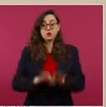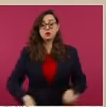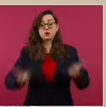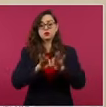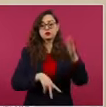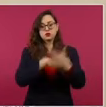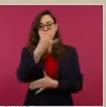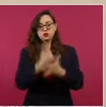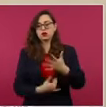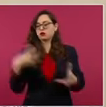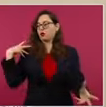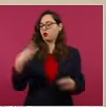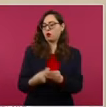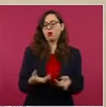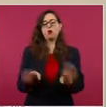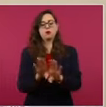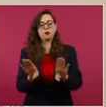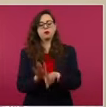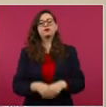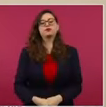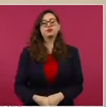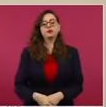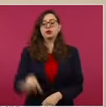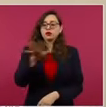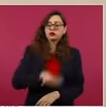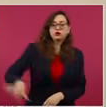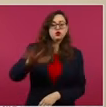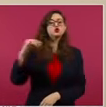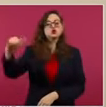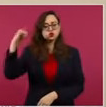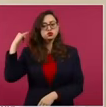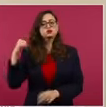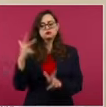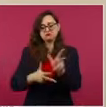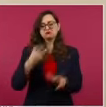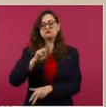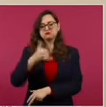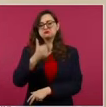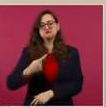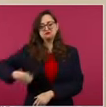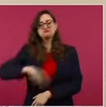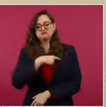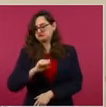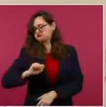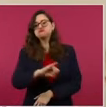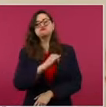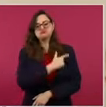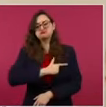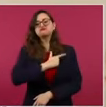para alcanzar los resultados aquí en Yucatán es trabajar coordinadamente con el gobierno federal sin tintes partidistas,